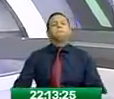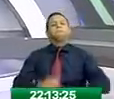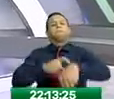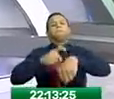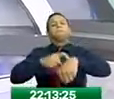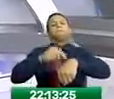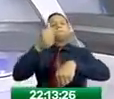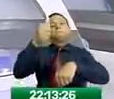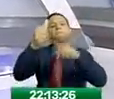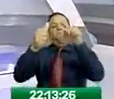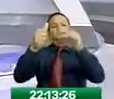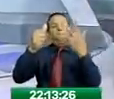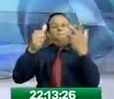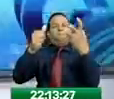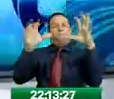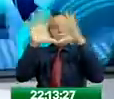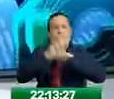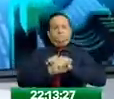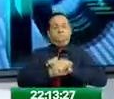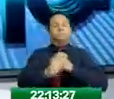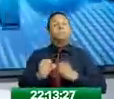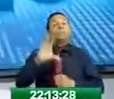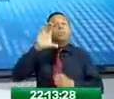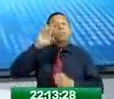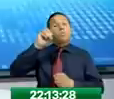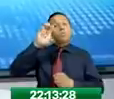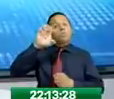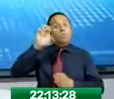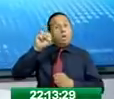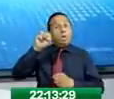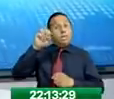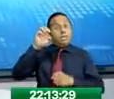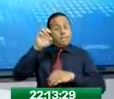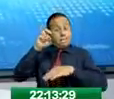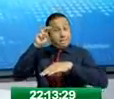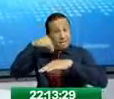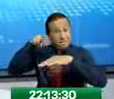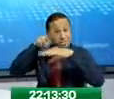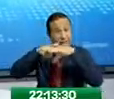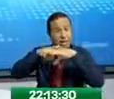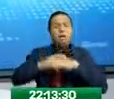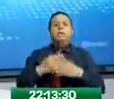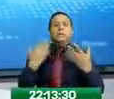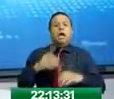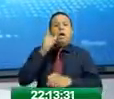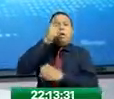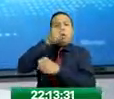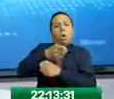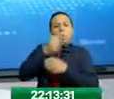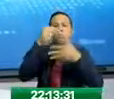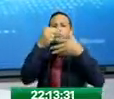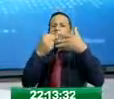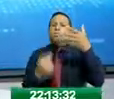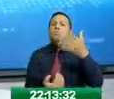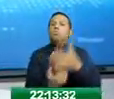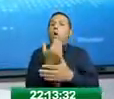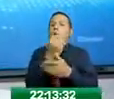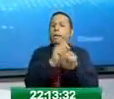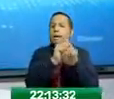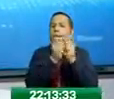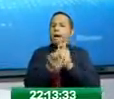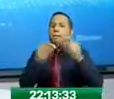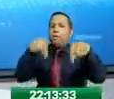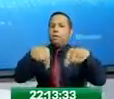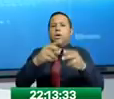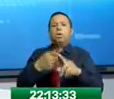22:13, cambiamos de tema. El Comité de Operaciones de Emergencia a nivel nacional emitió nuevas disposiciones que regirán desde el mes de julio. En medio